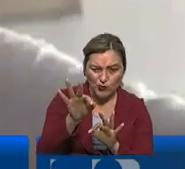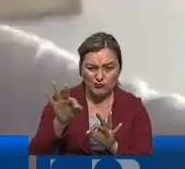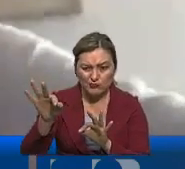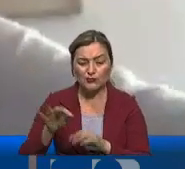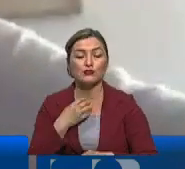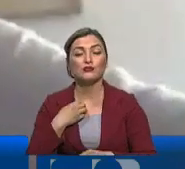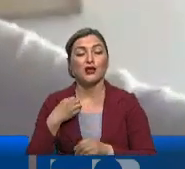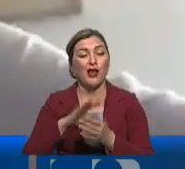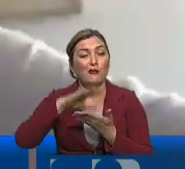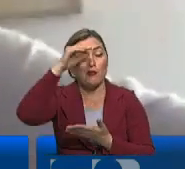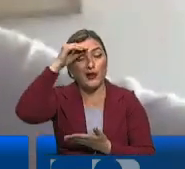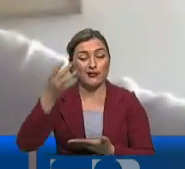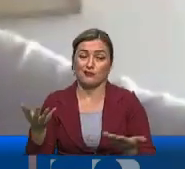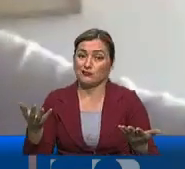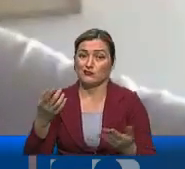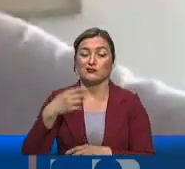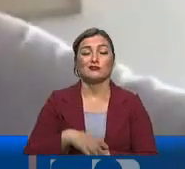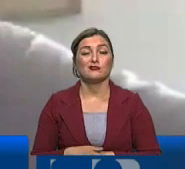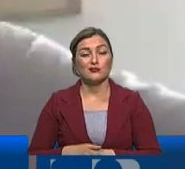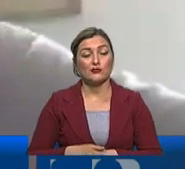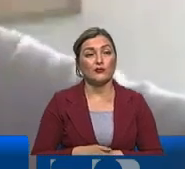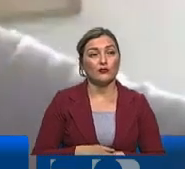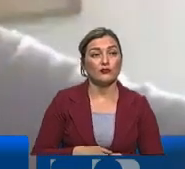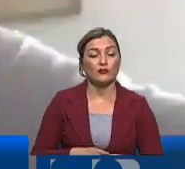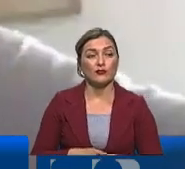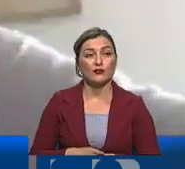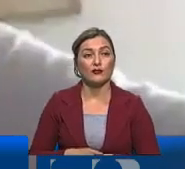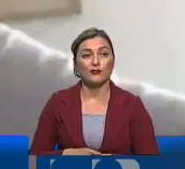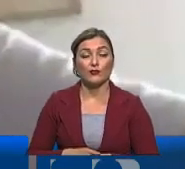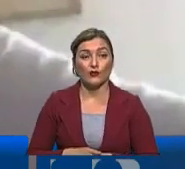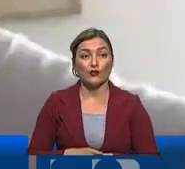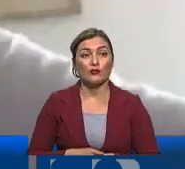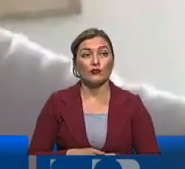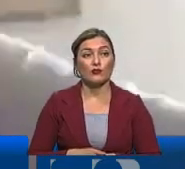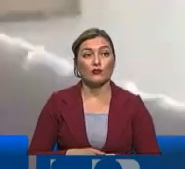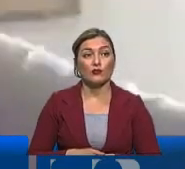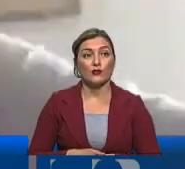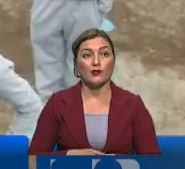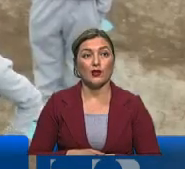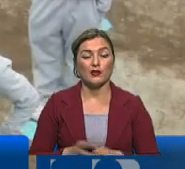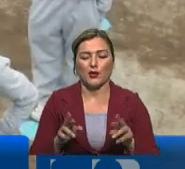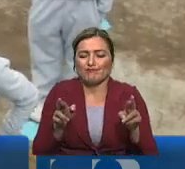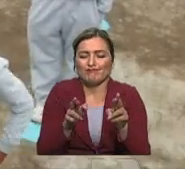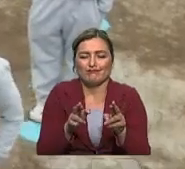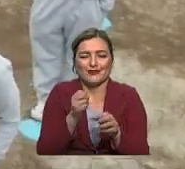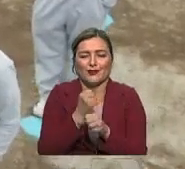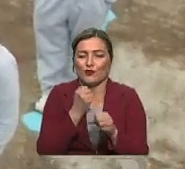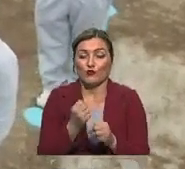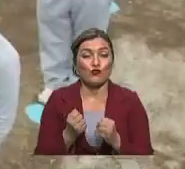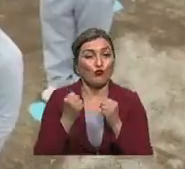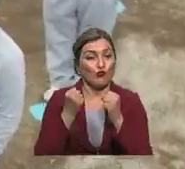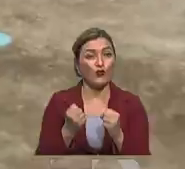de geometría, ¿no es cierto?, que después necesitan ser sistematizadas, digamos. Es una tarea